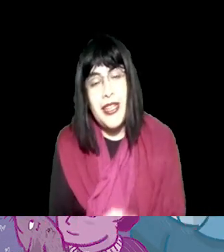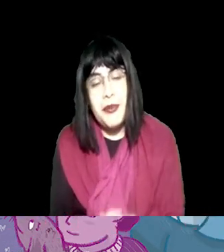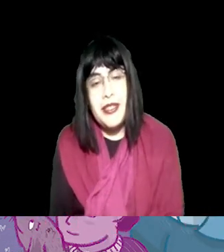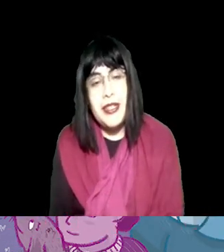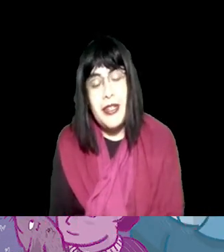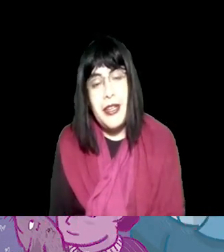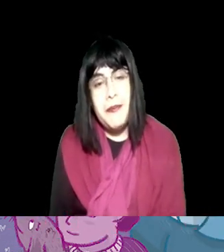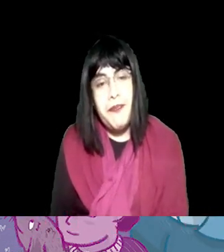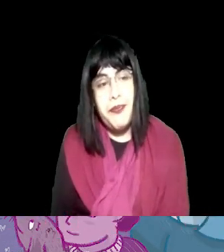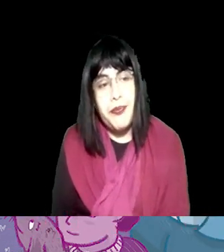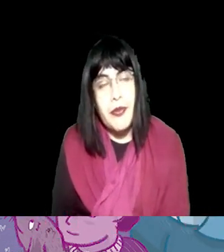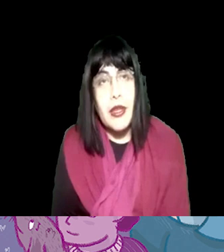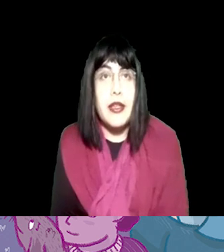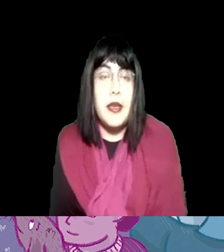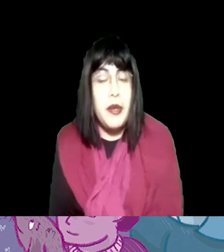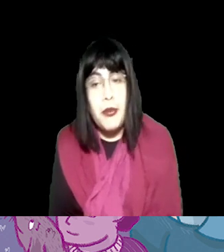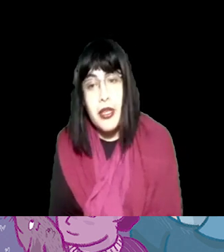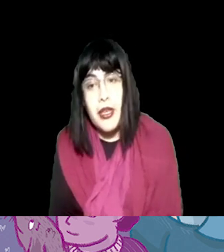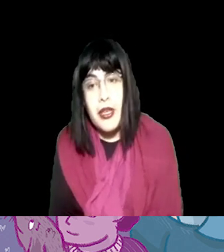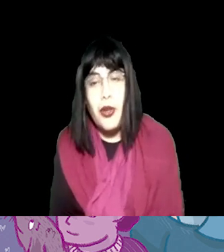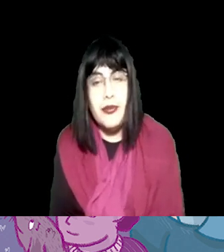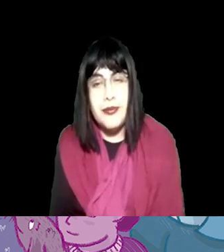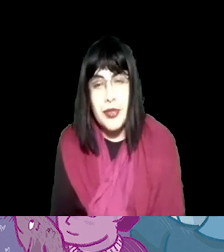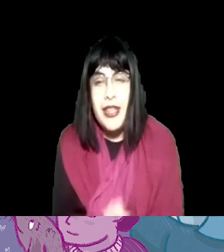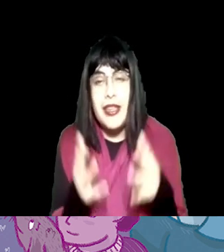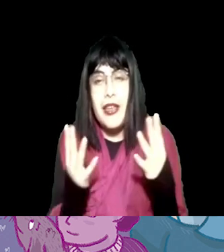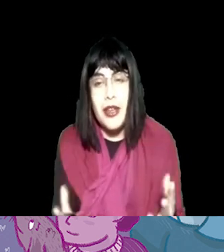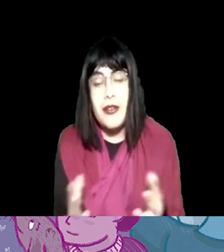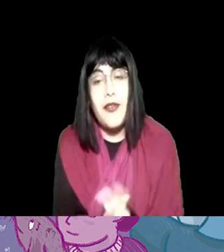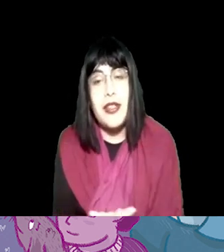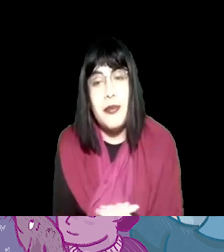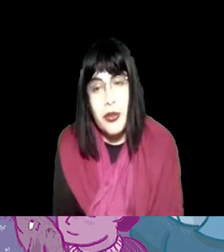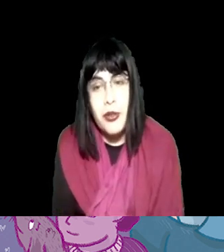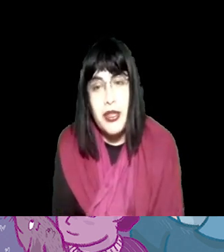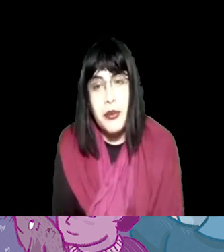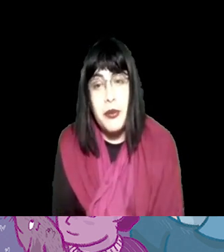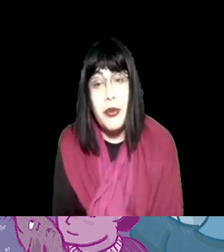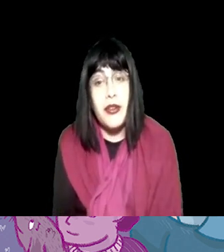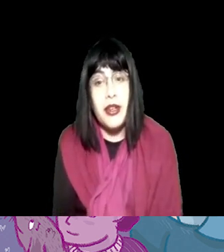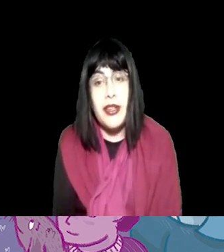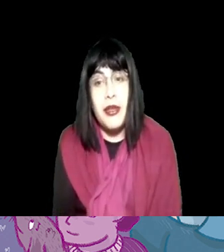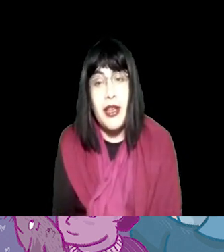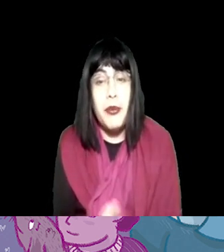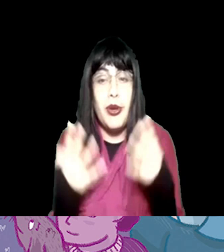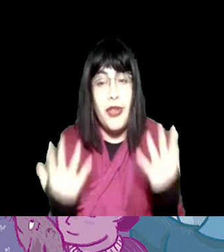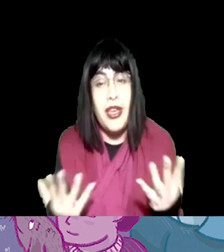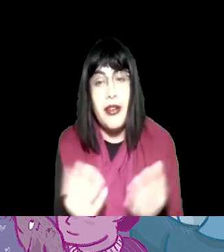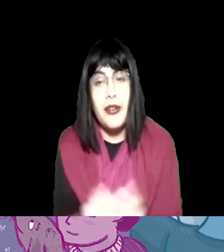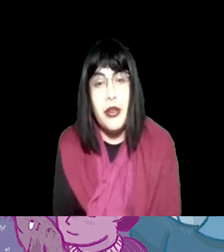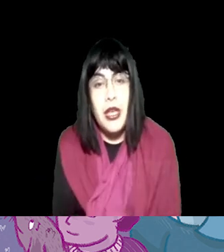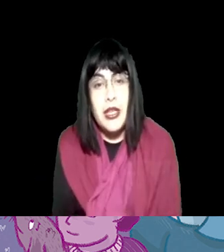Muchas gracias, Michelle. Y esperemos que no, este año las cosas van a ser mejor. Igual también esperemos que con el tema del cambio